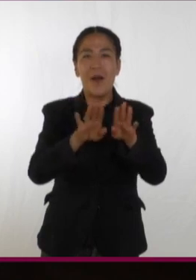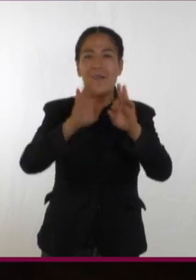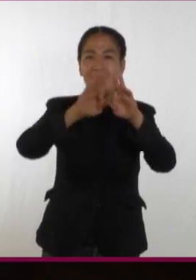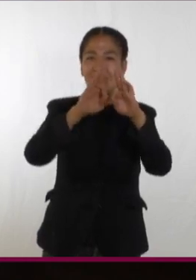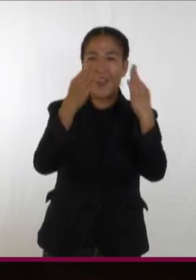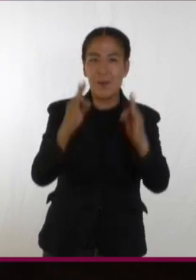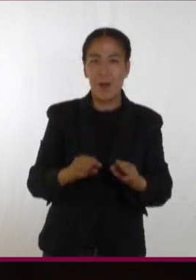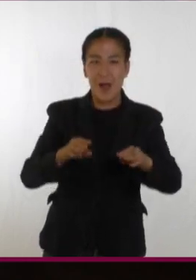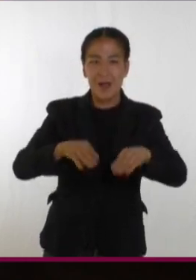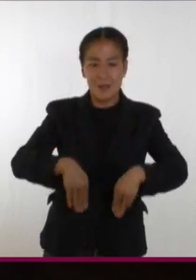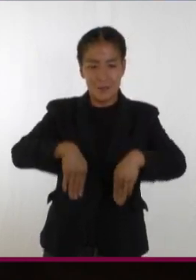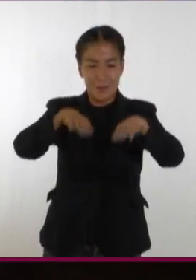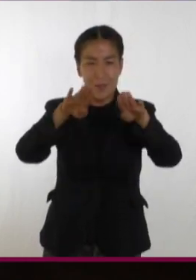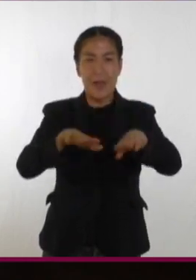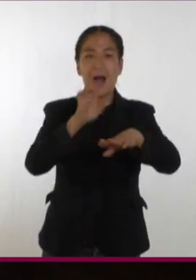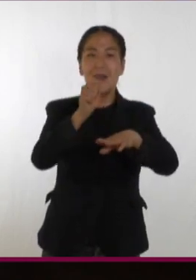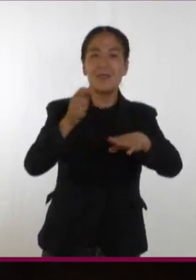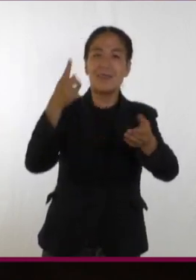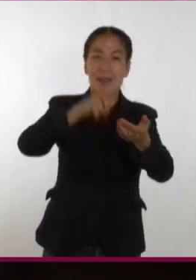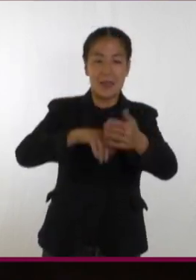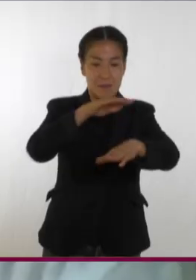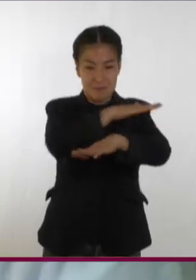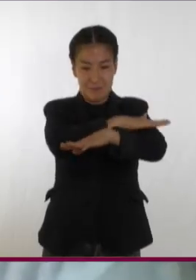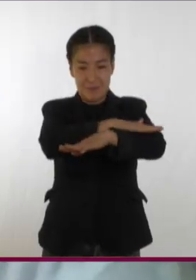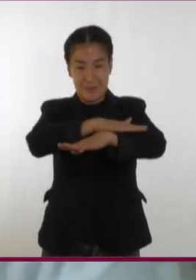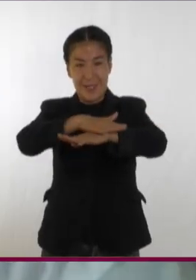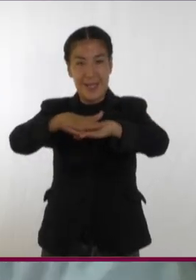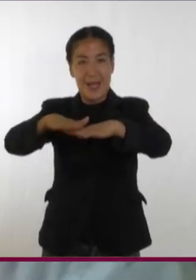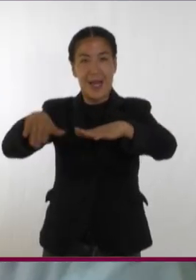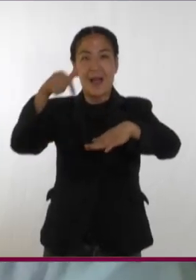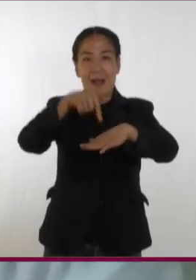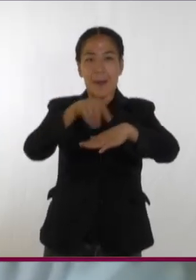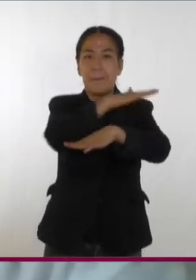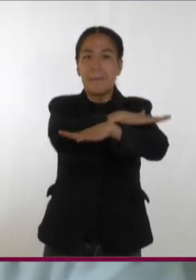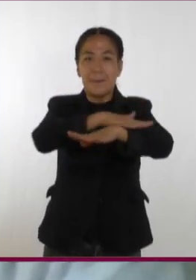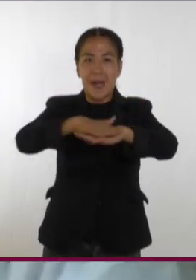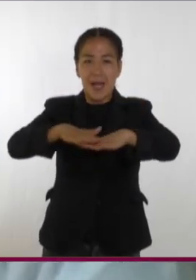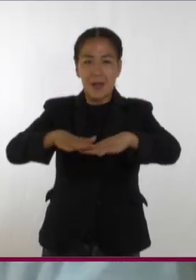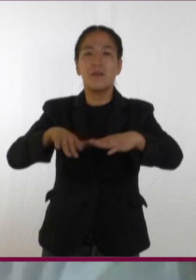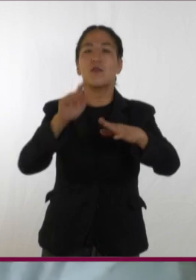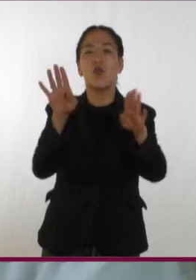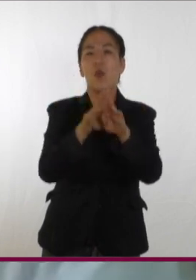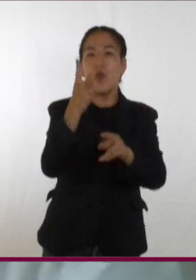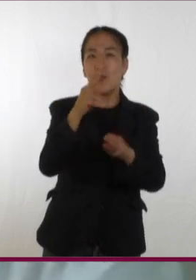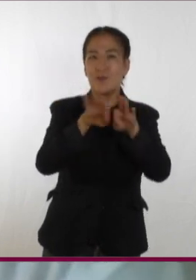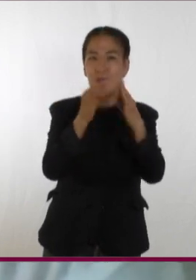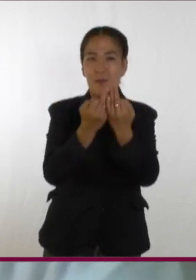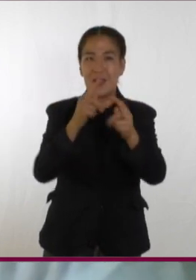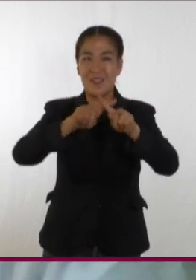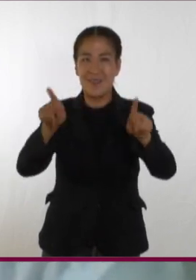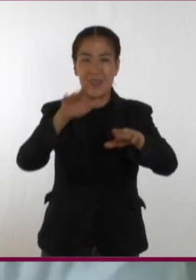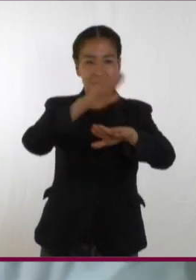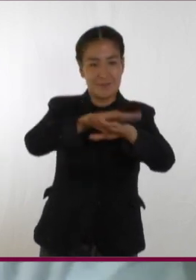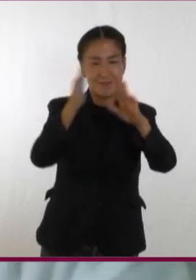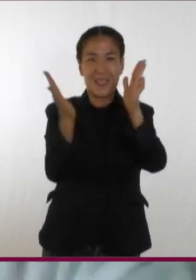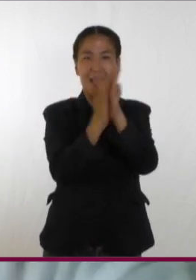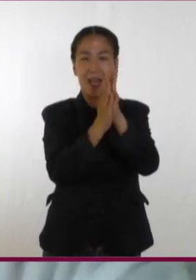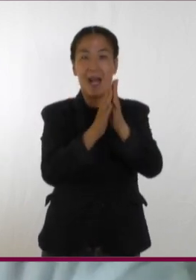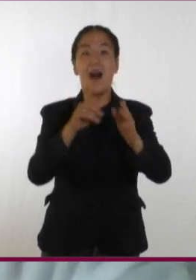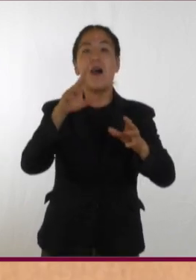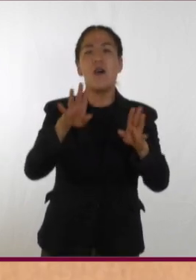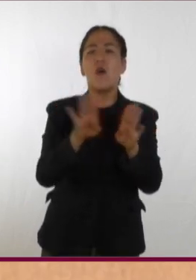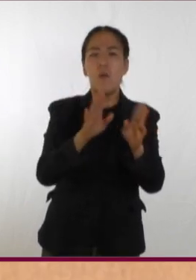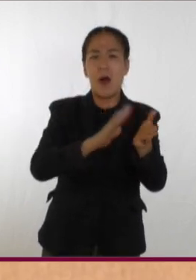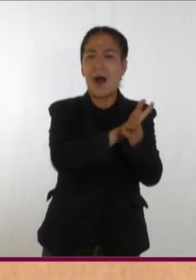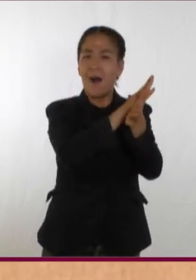lo que esta cosa que queremos, esta figura. La región que tú vas a medir, que es una región plana, es decir, en 2